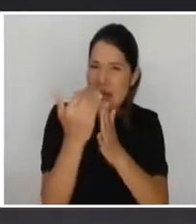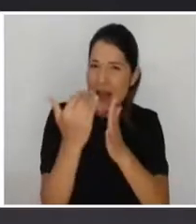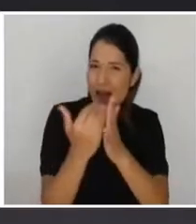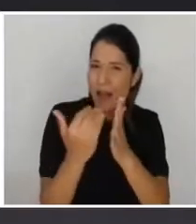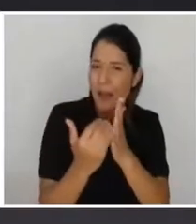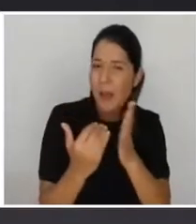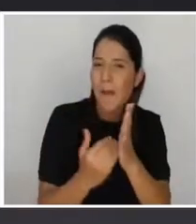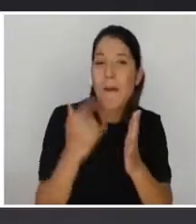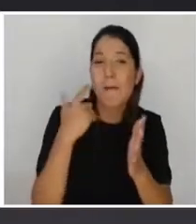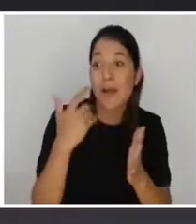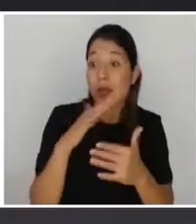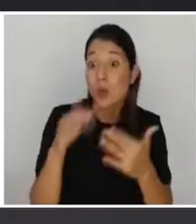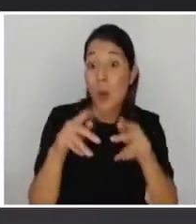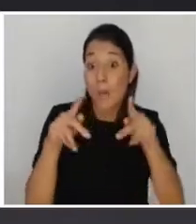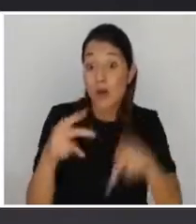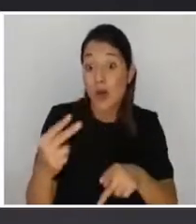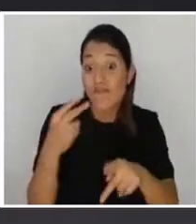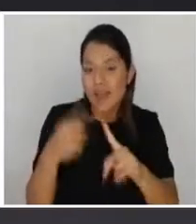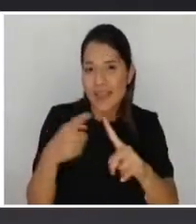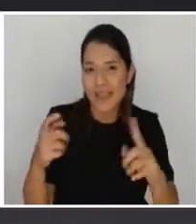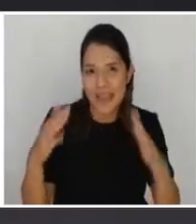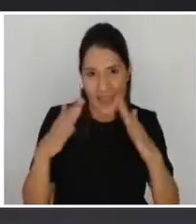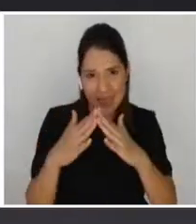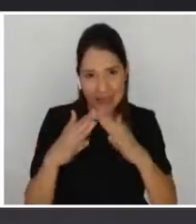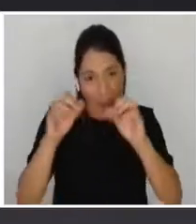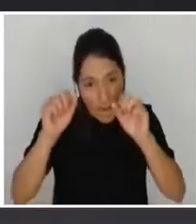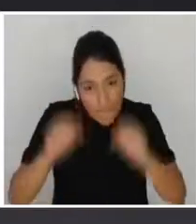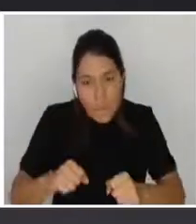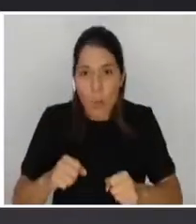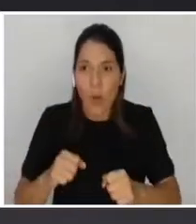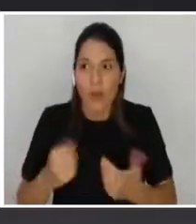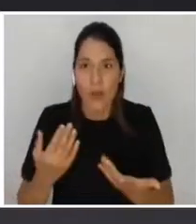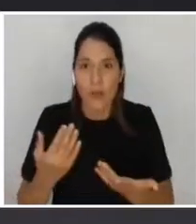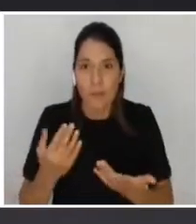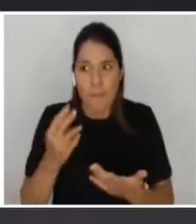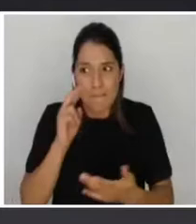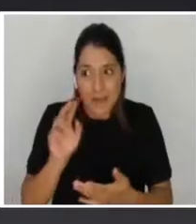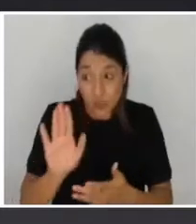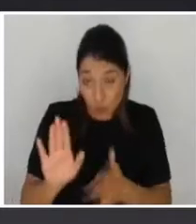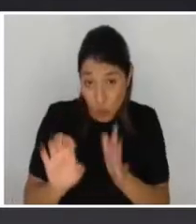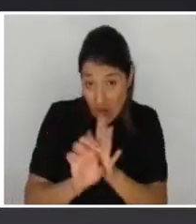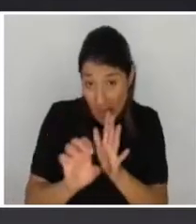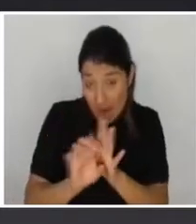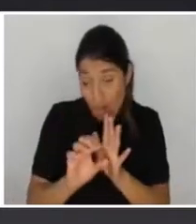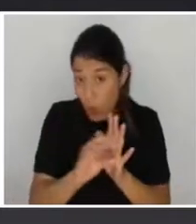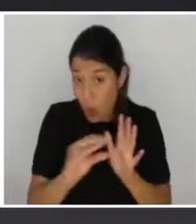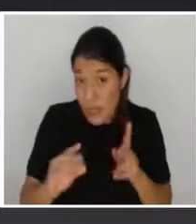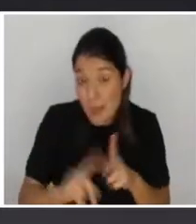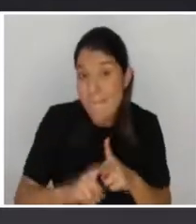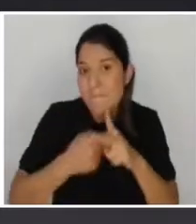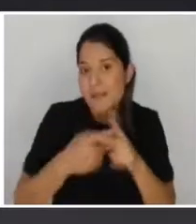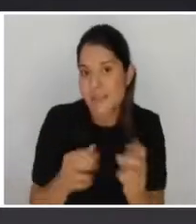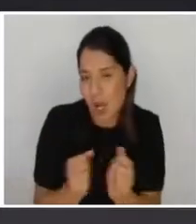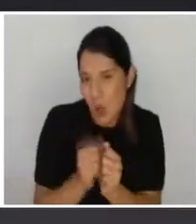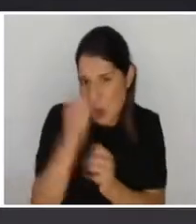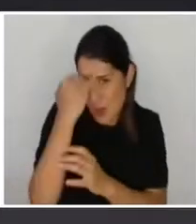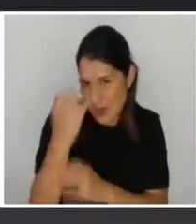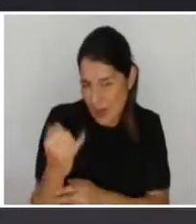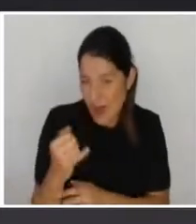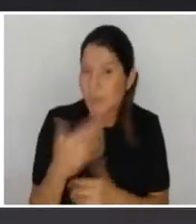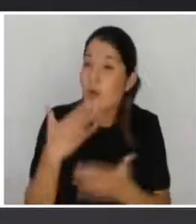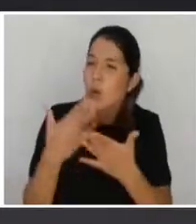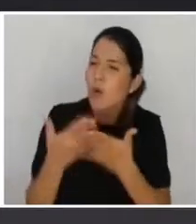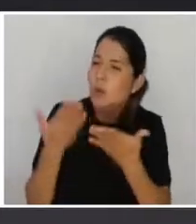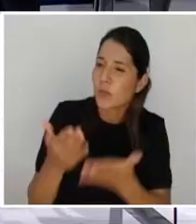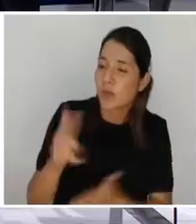que nos están viendo en casa puedan inspirarse e iniciar, ¿verdad?, arrancar con esa idea y atreverse. Bueno, Lucy, contanos.